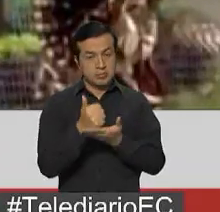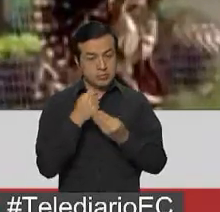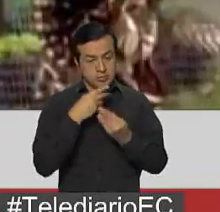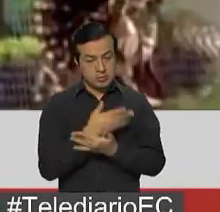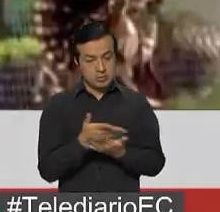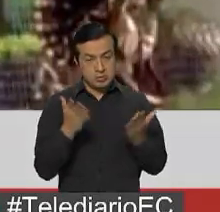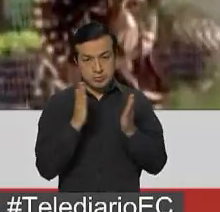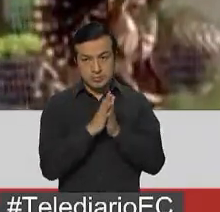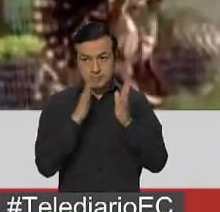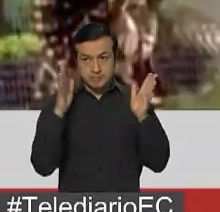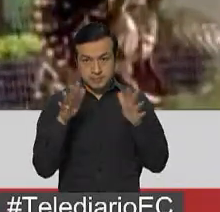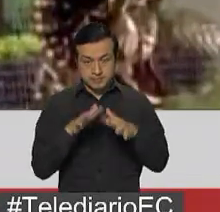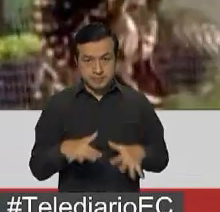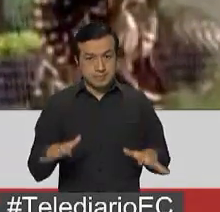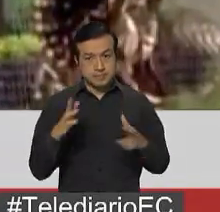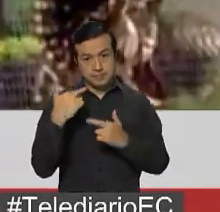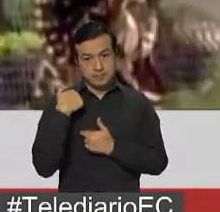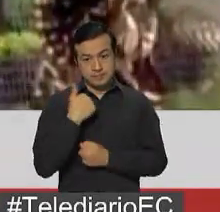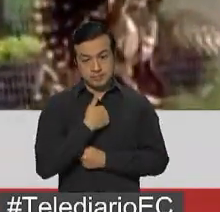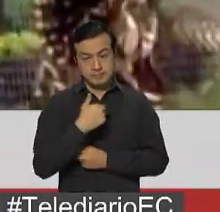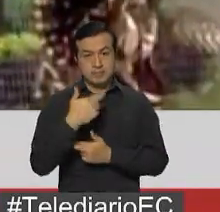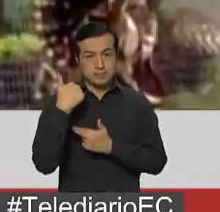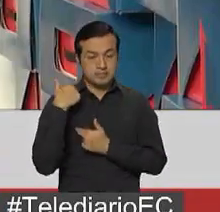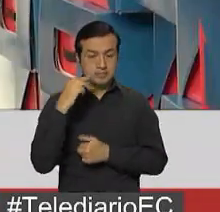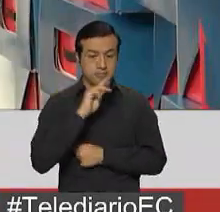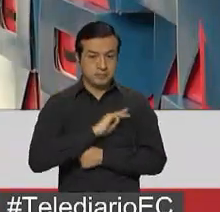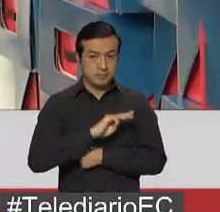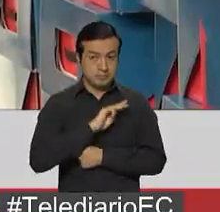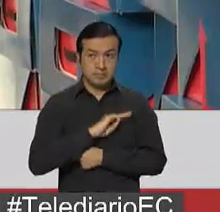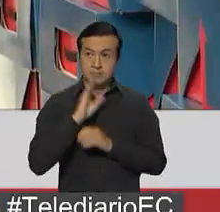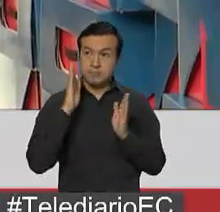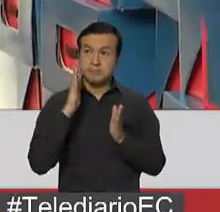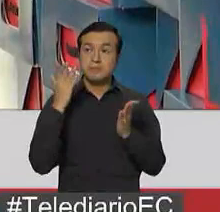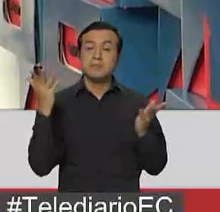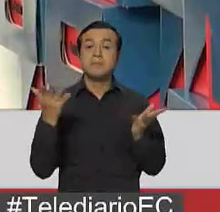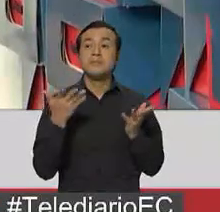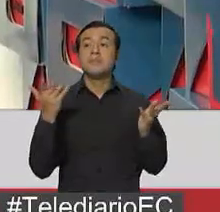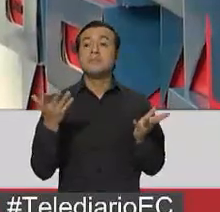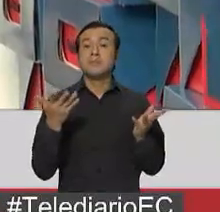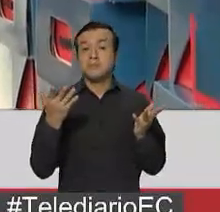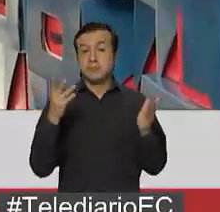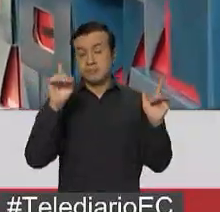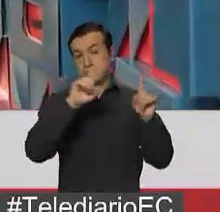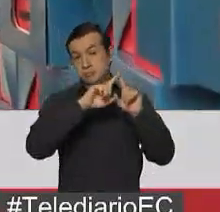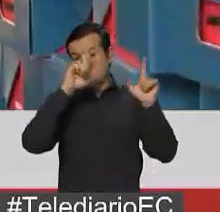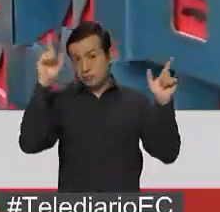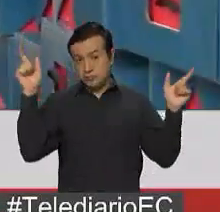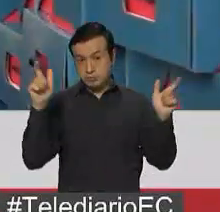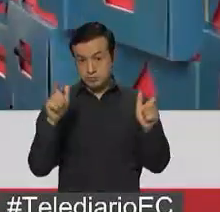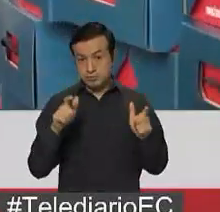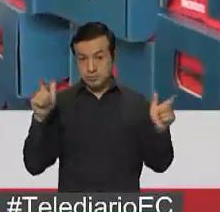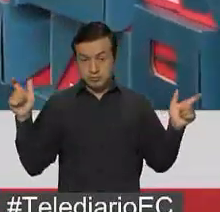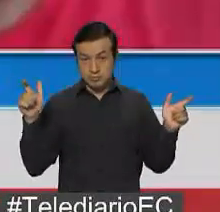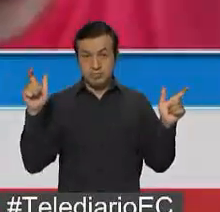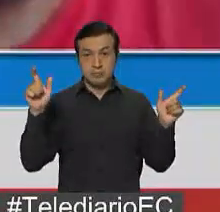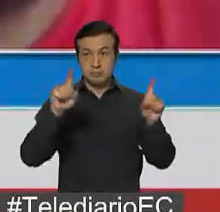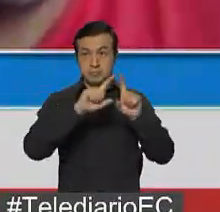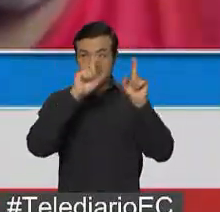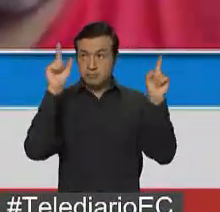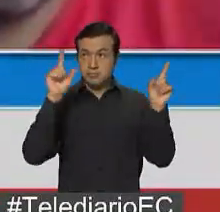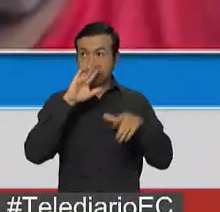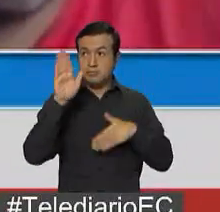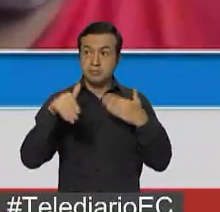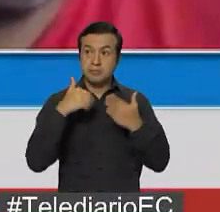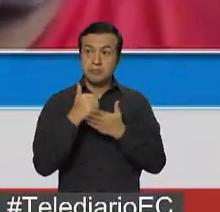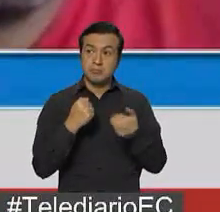en lo que está a nuestra competencia como municipio se podrá aplicar según dijo para pequeñas medianas y grandes empresas todo lo que